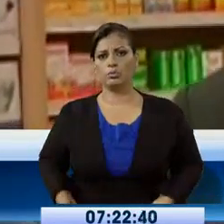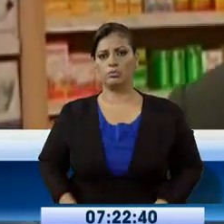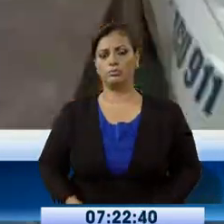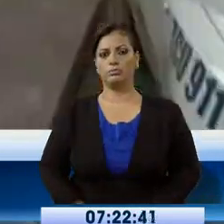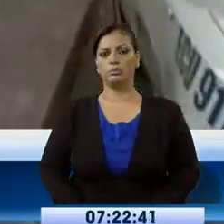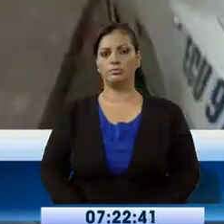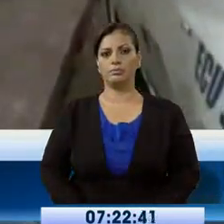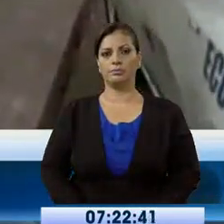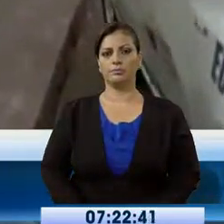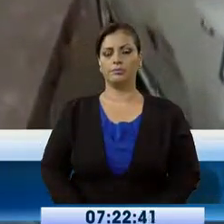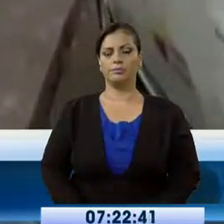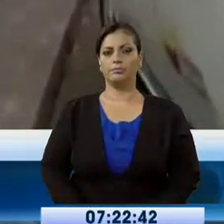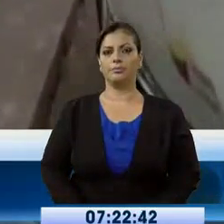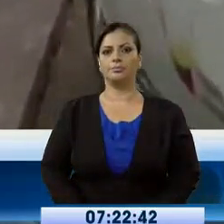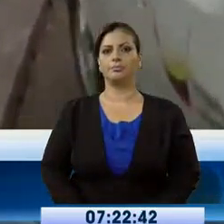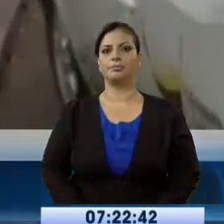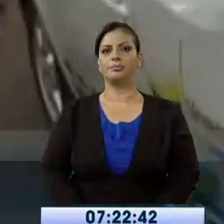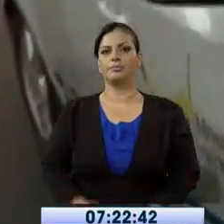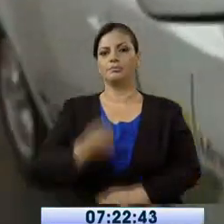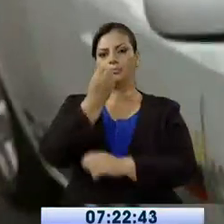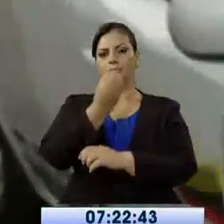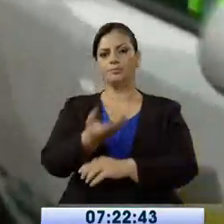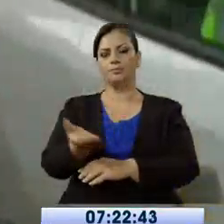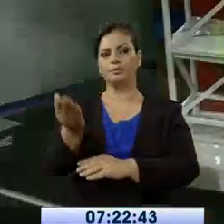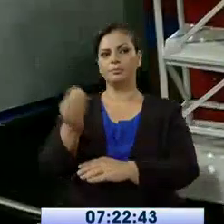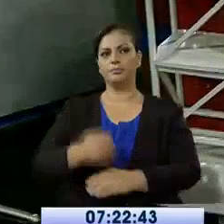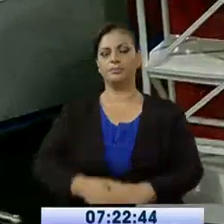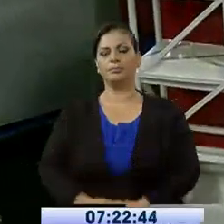atacar. Informó Adriana Rojas.